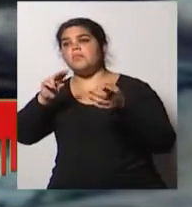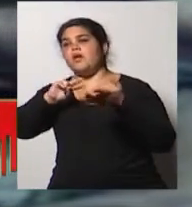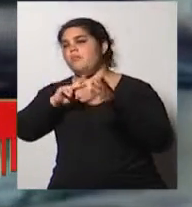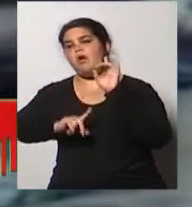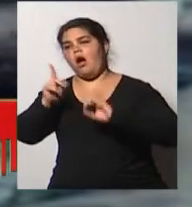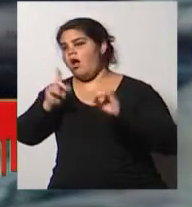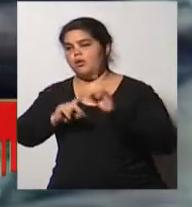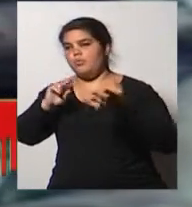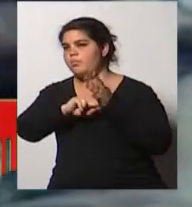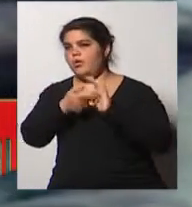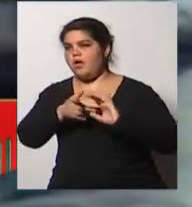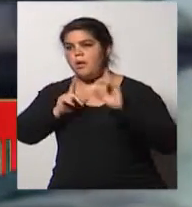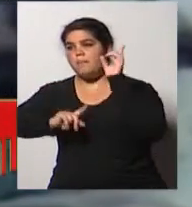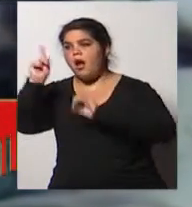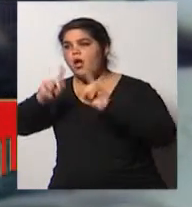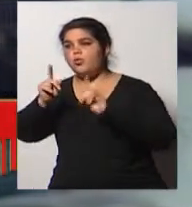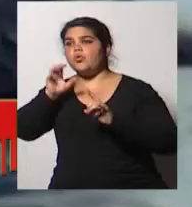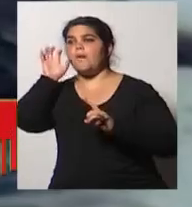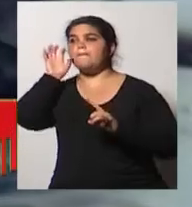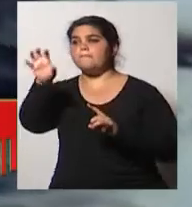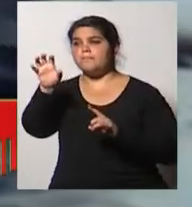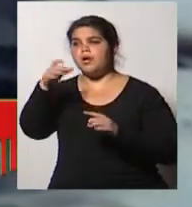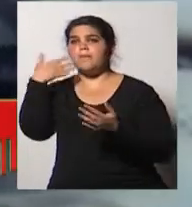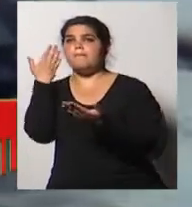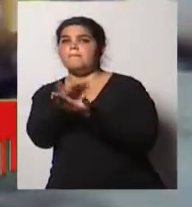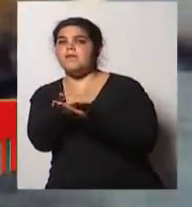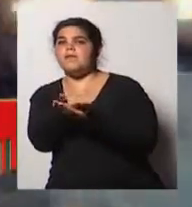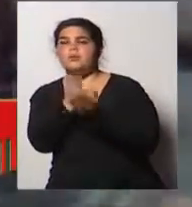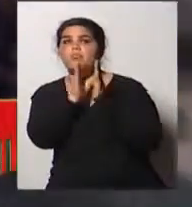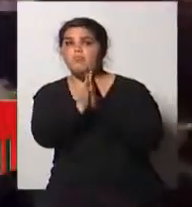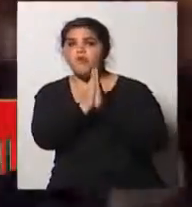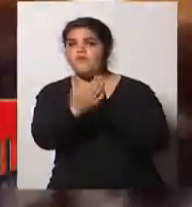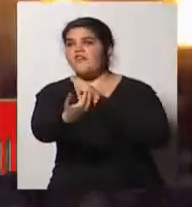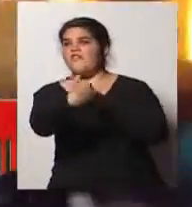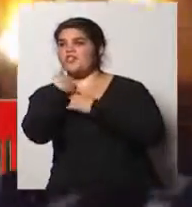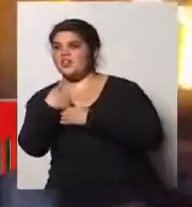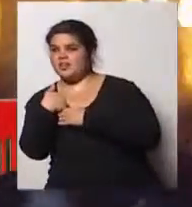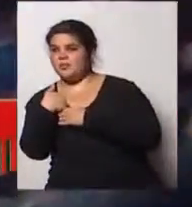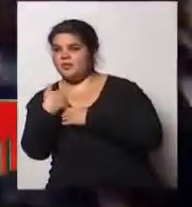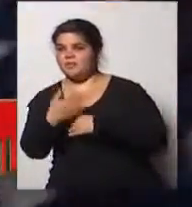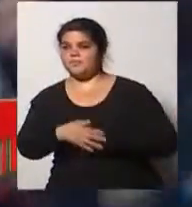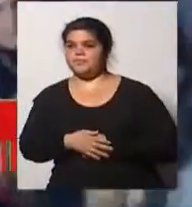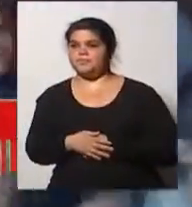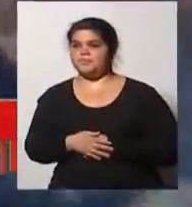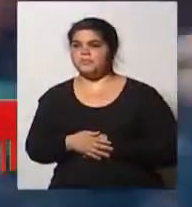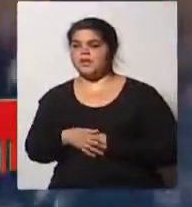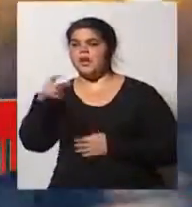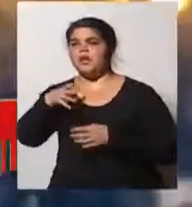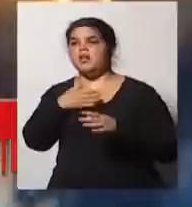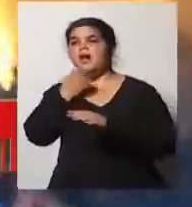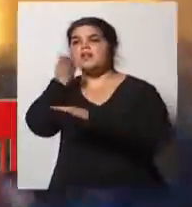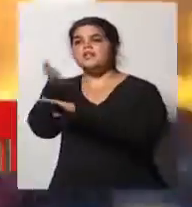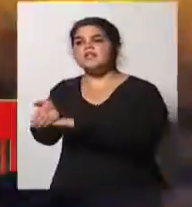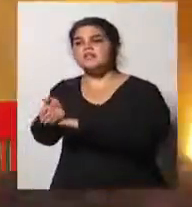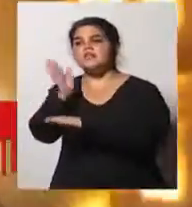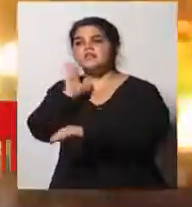excepcional, donde son las provincias las que solicitan a la Nación la intervención. La intervención federal es un resorte